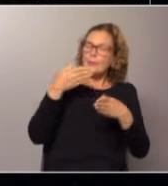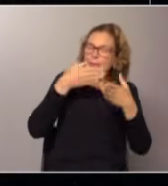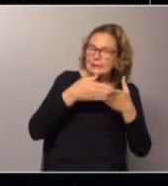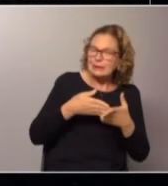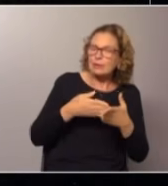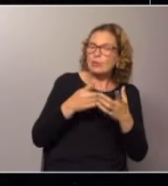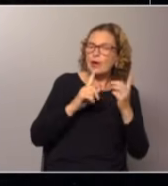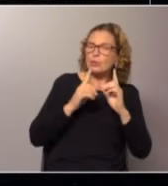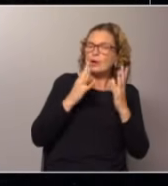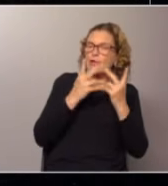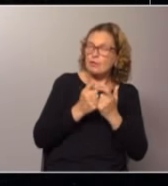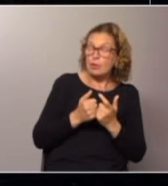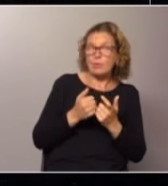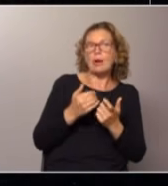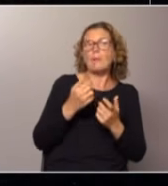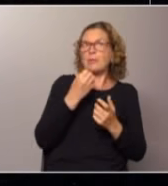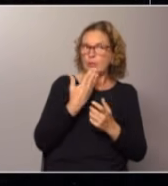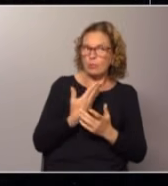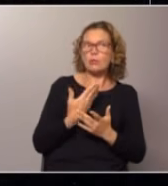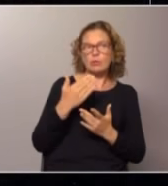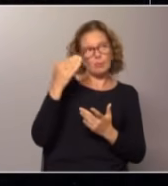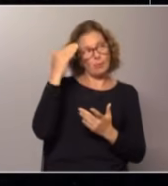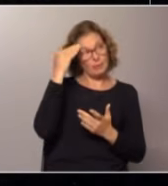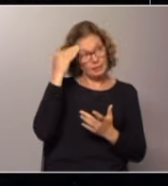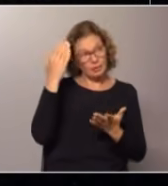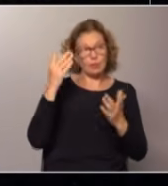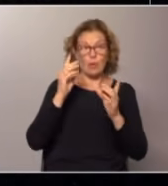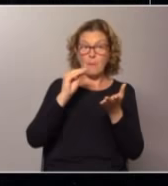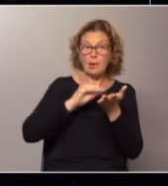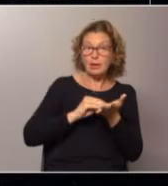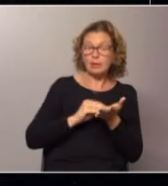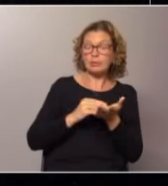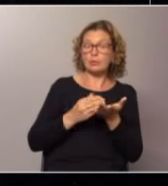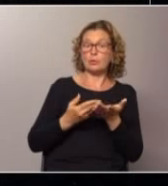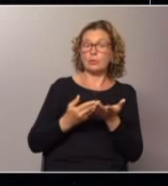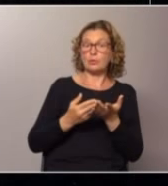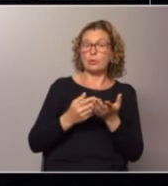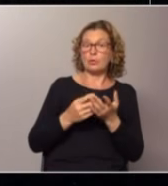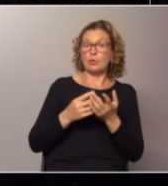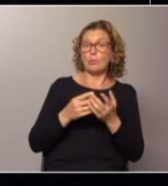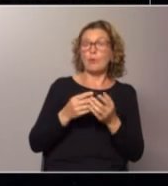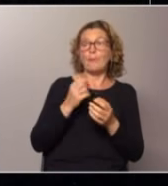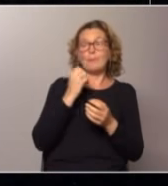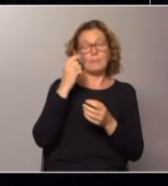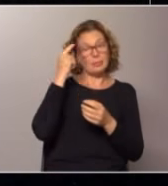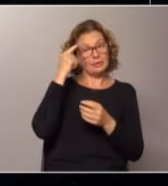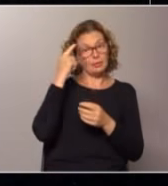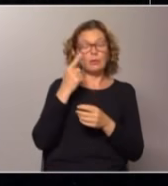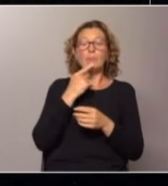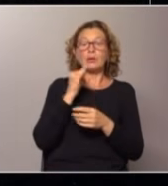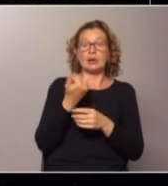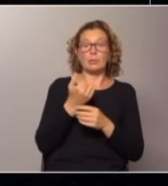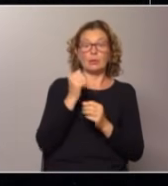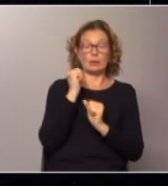una manera más sensata con más elementos con más con un diagnóstico mejor que por ejemplo la crisis